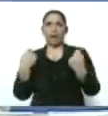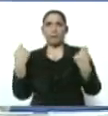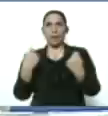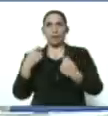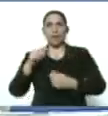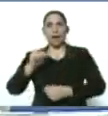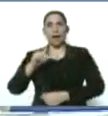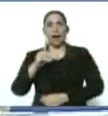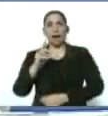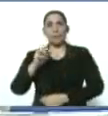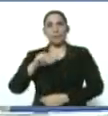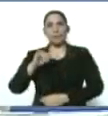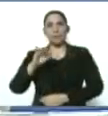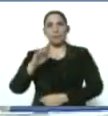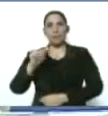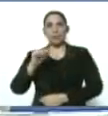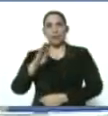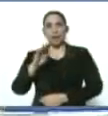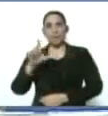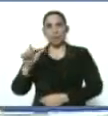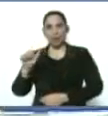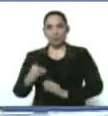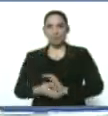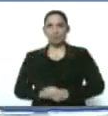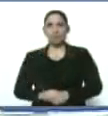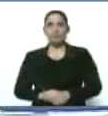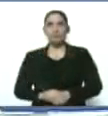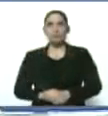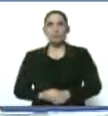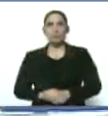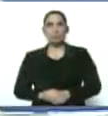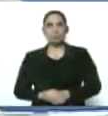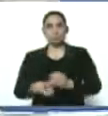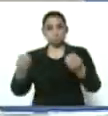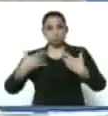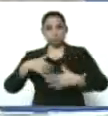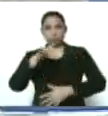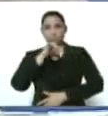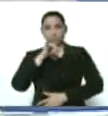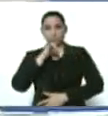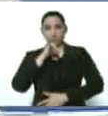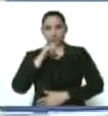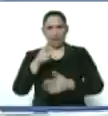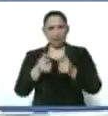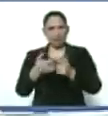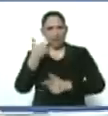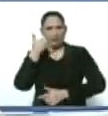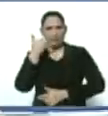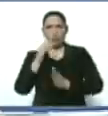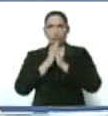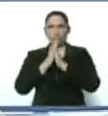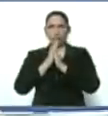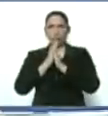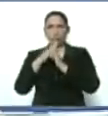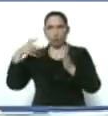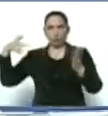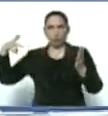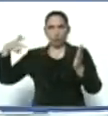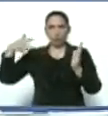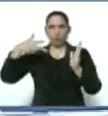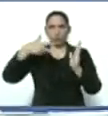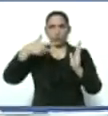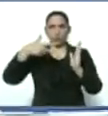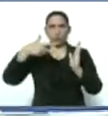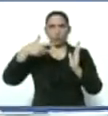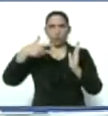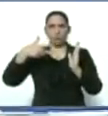admirable, cuarentena admirable, y recibiendo buenas noticias aquí por el teléfono. Vente tú, camarógrafo. Rodolfo